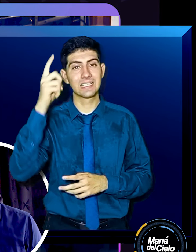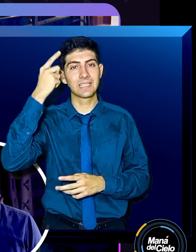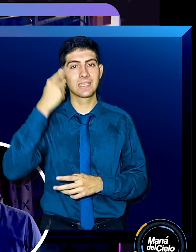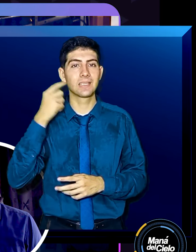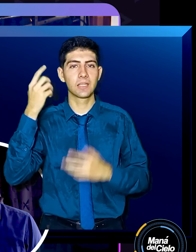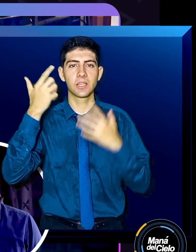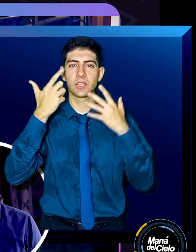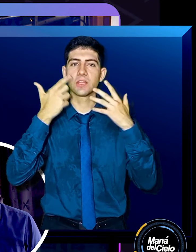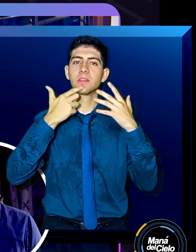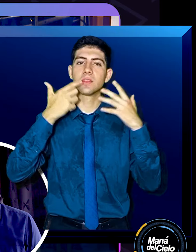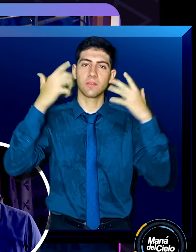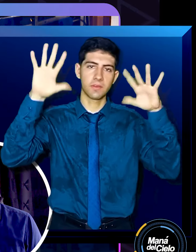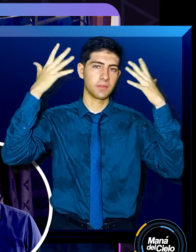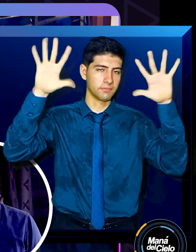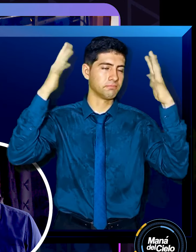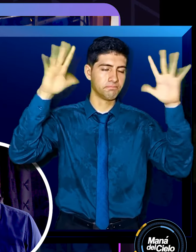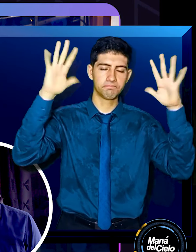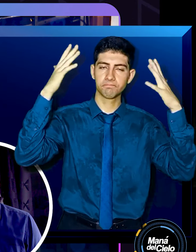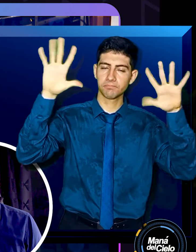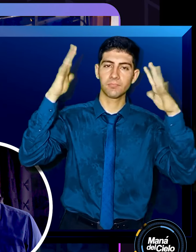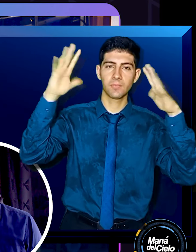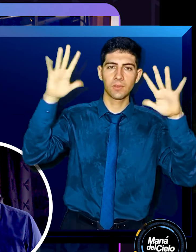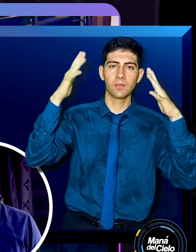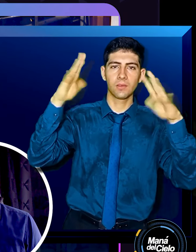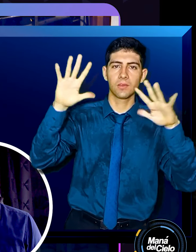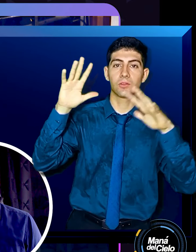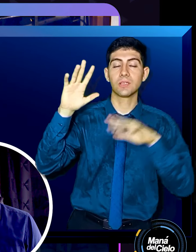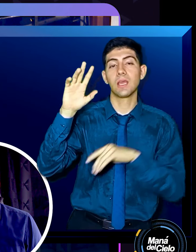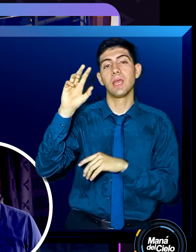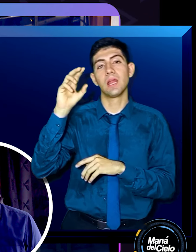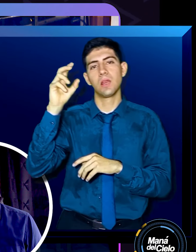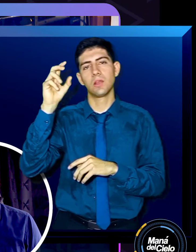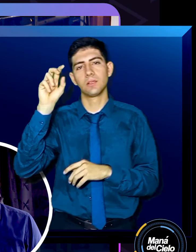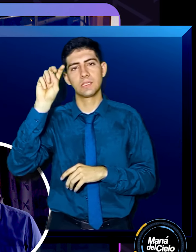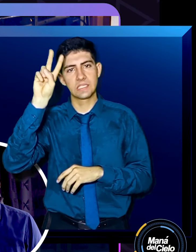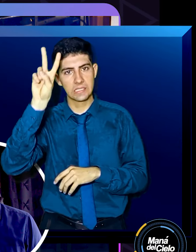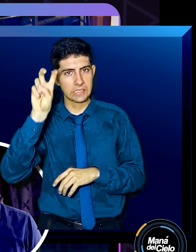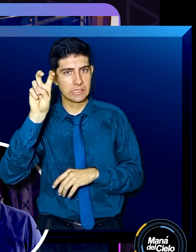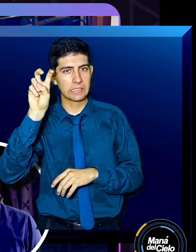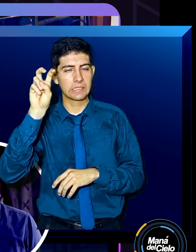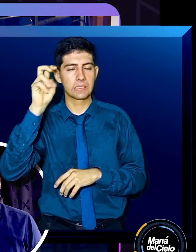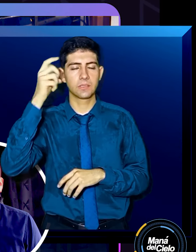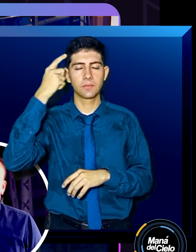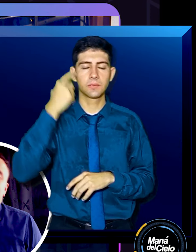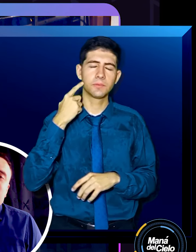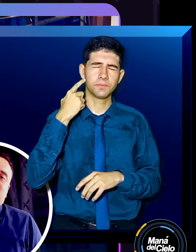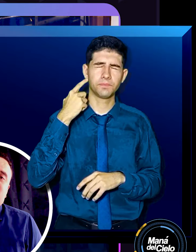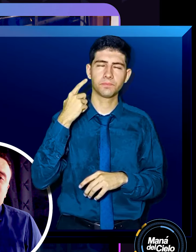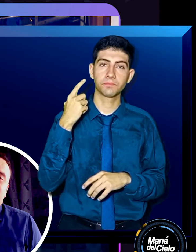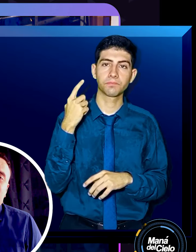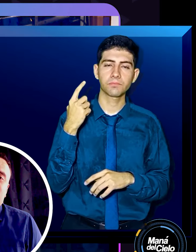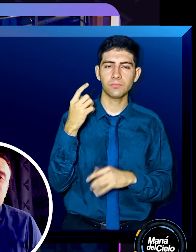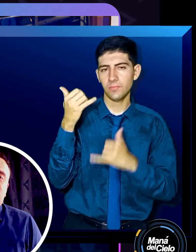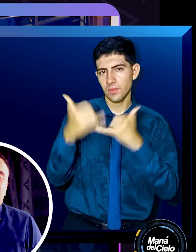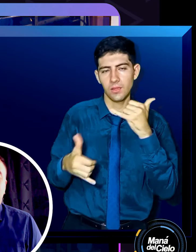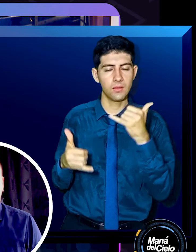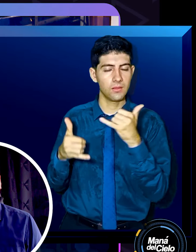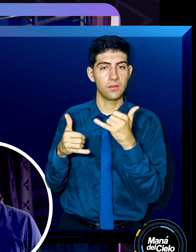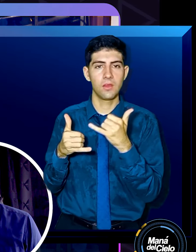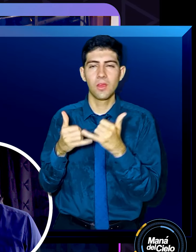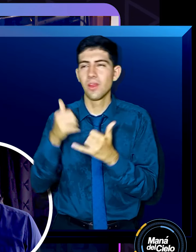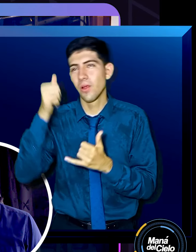último día era el gran día de la fiesta. Se derramaba agua para recordar la